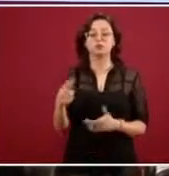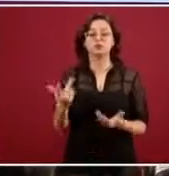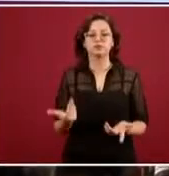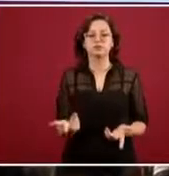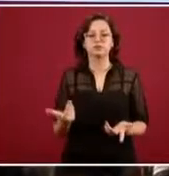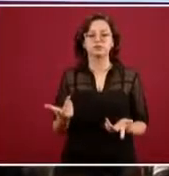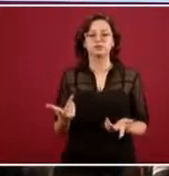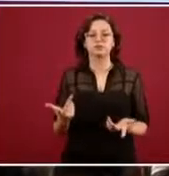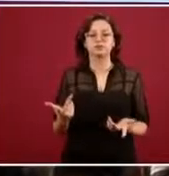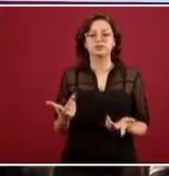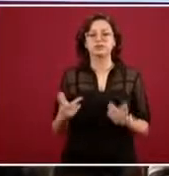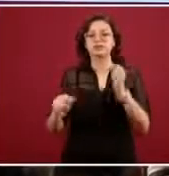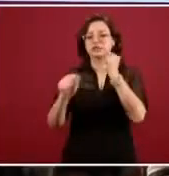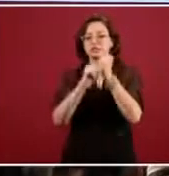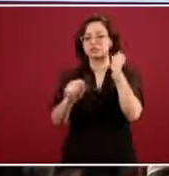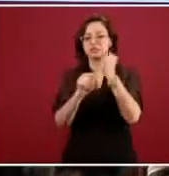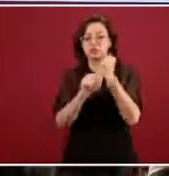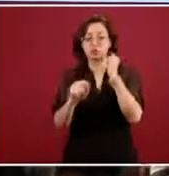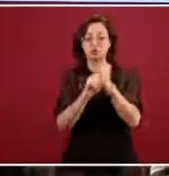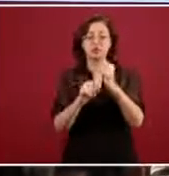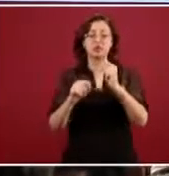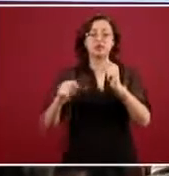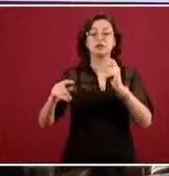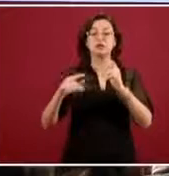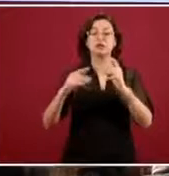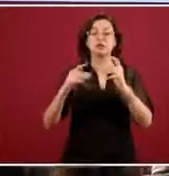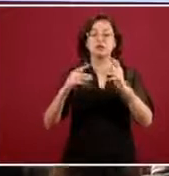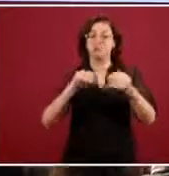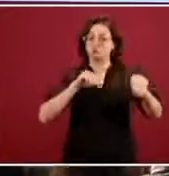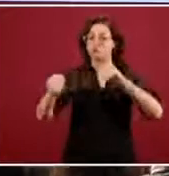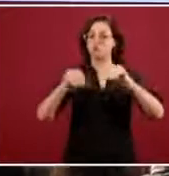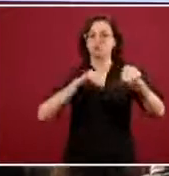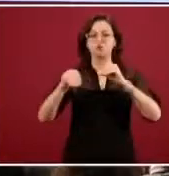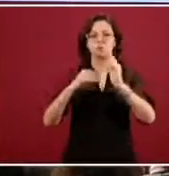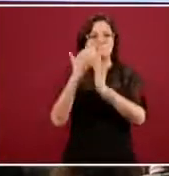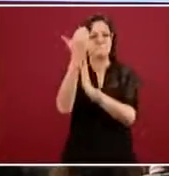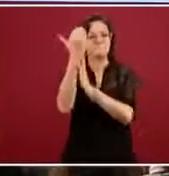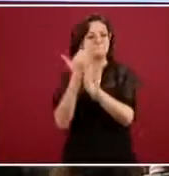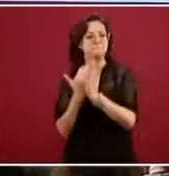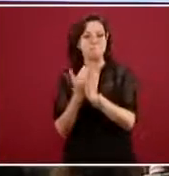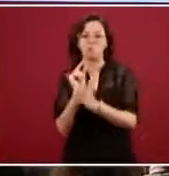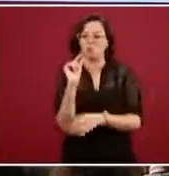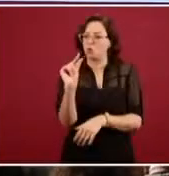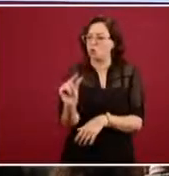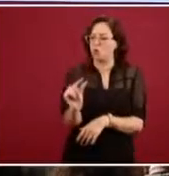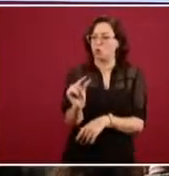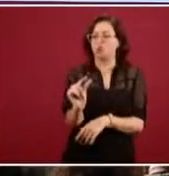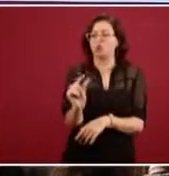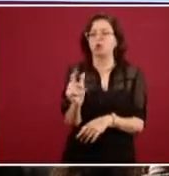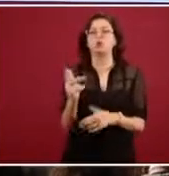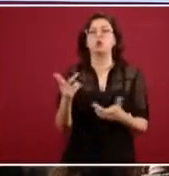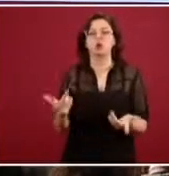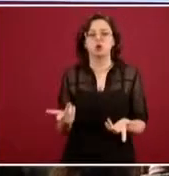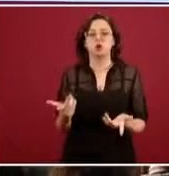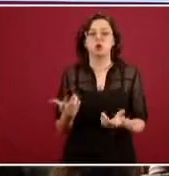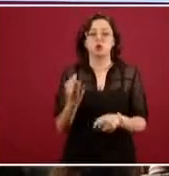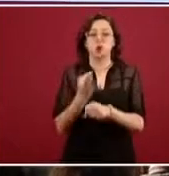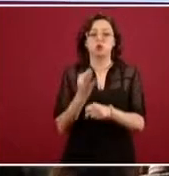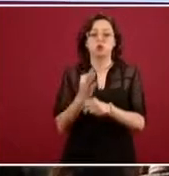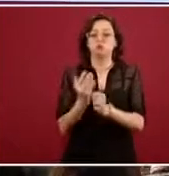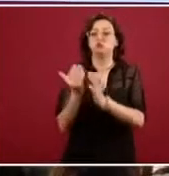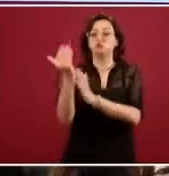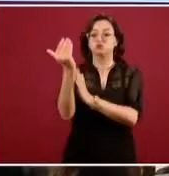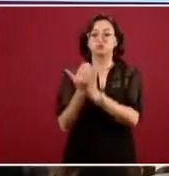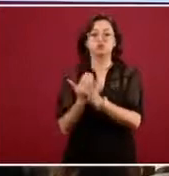disminución en la movilidad en materia de transporte público ha mostrado, de acuerdo a estos datos, tiene una reducción de prácticamente